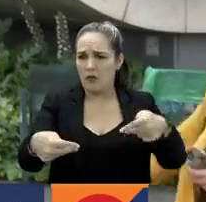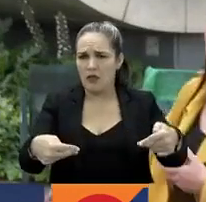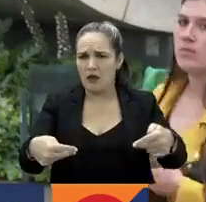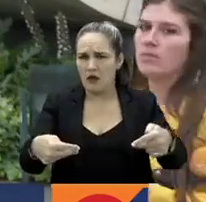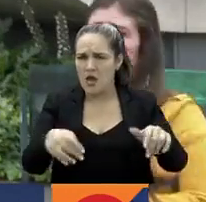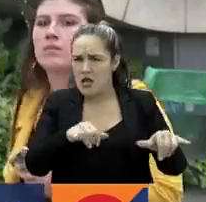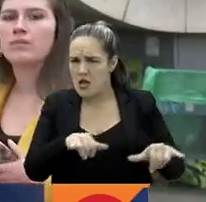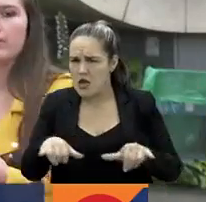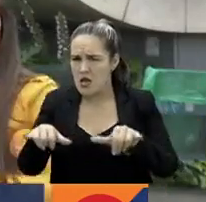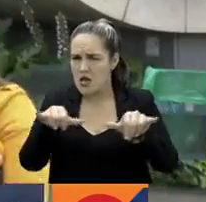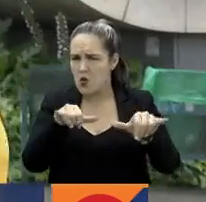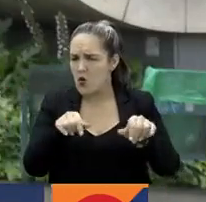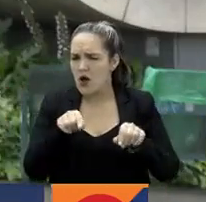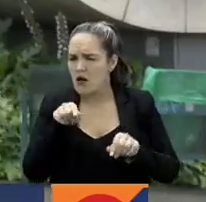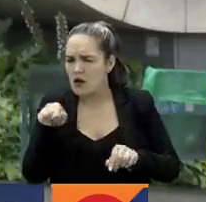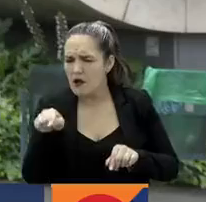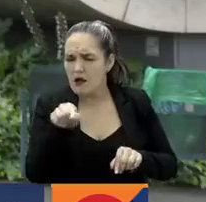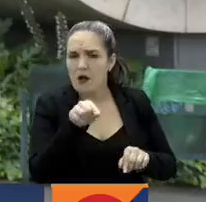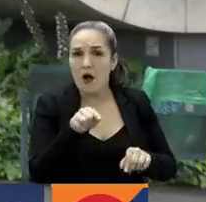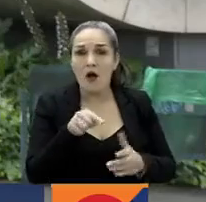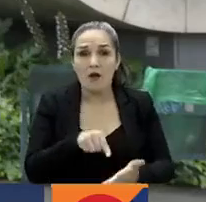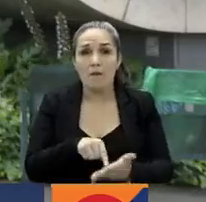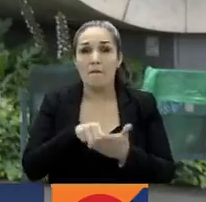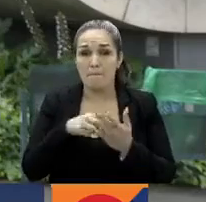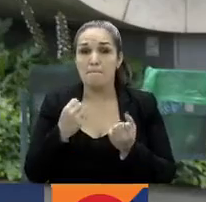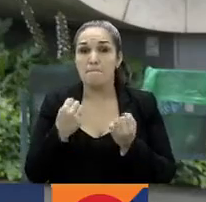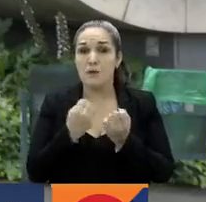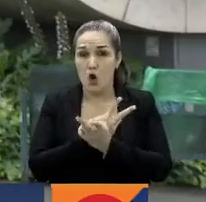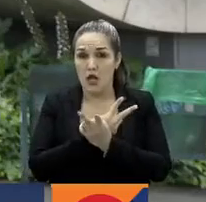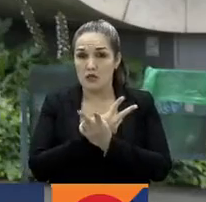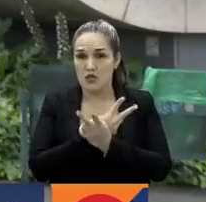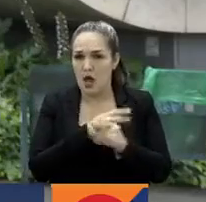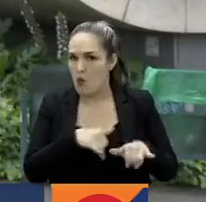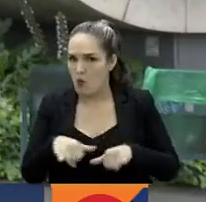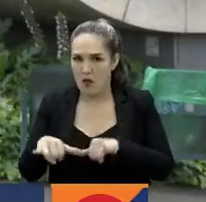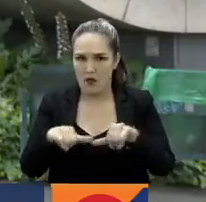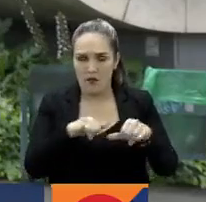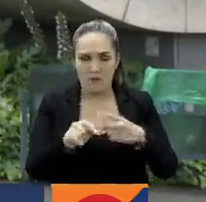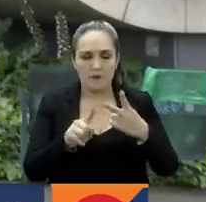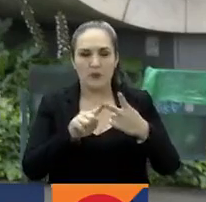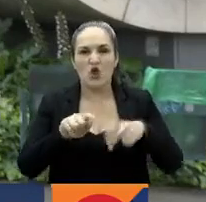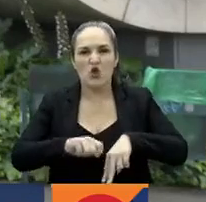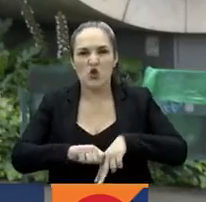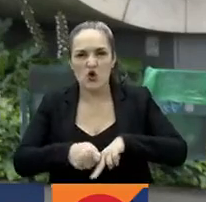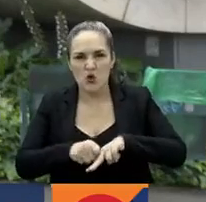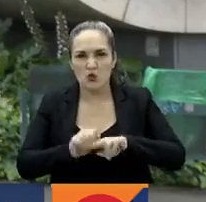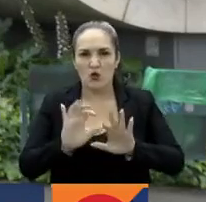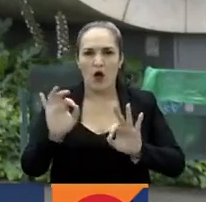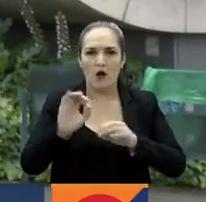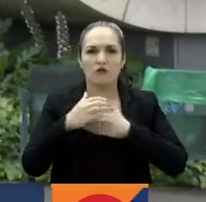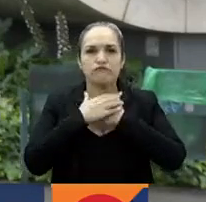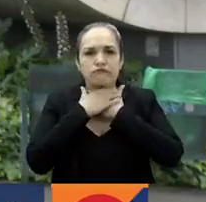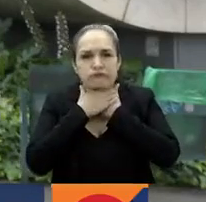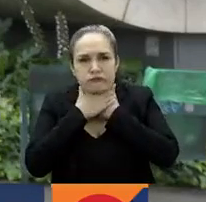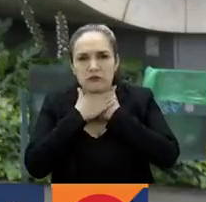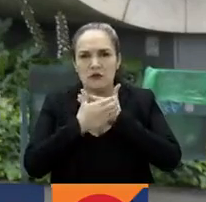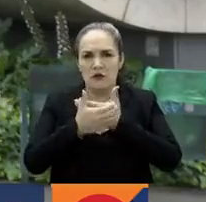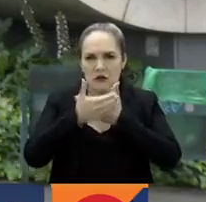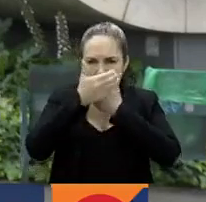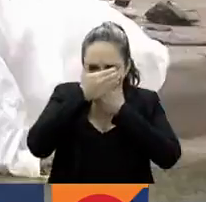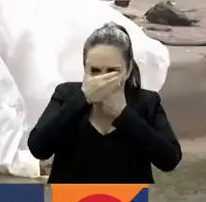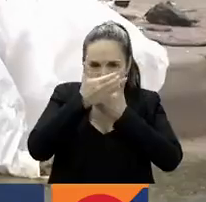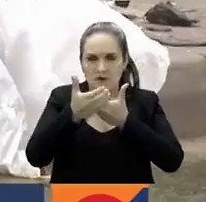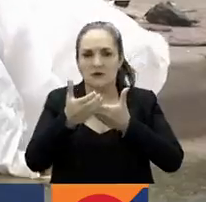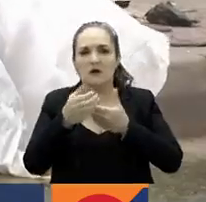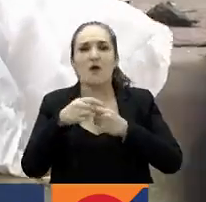hay una violencia expresiva en los cuerpos hay rasgos de tortura asfixia efectivamente encontramos cuerdas